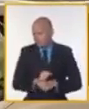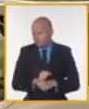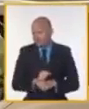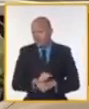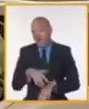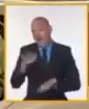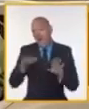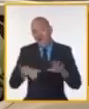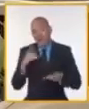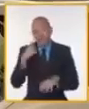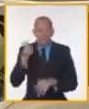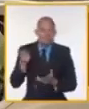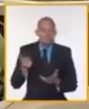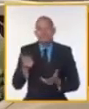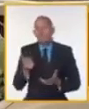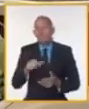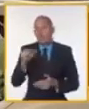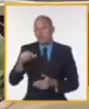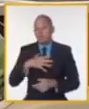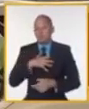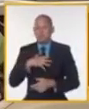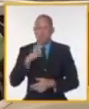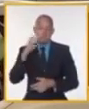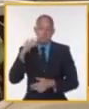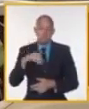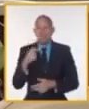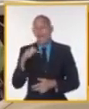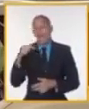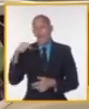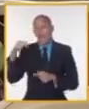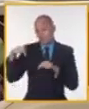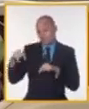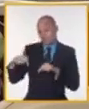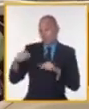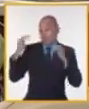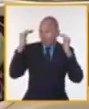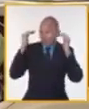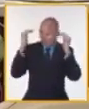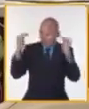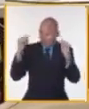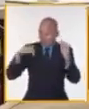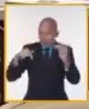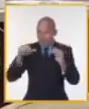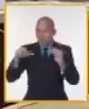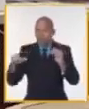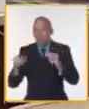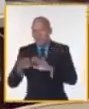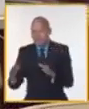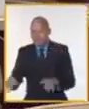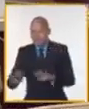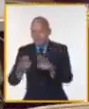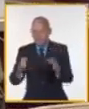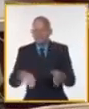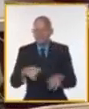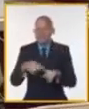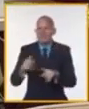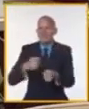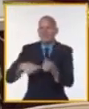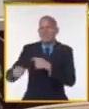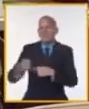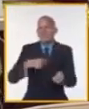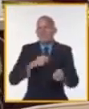ahí es suya. No es del trabajador por cuenta propia, porque hay un contrato, hay una formalización de lo que usted tiene que hacer en ese